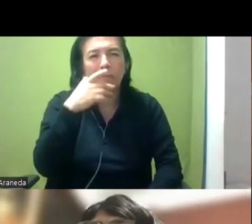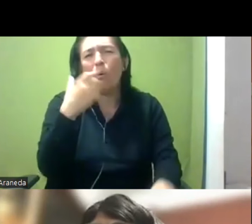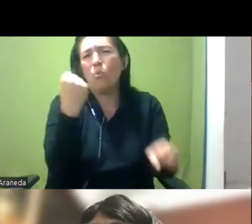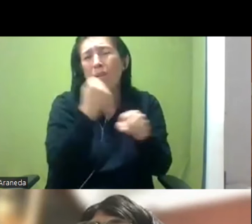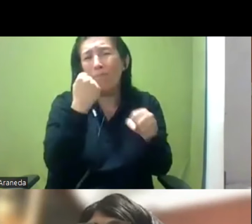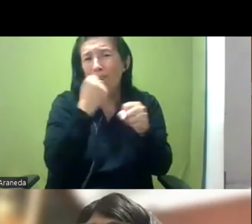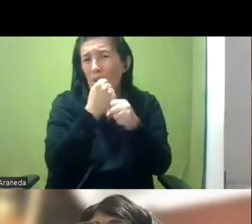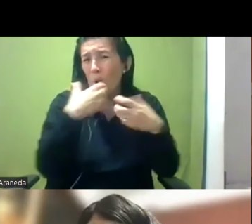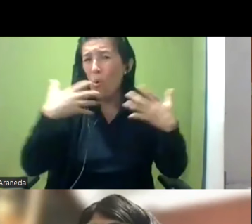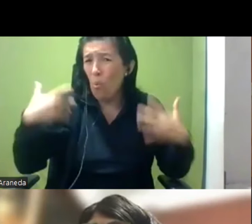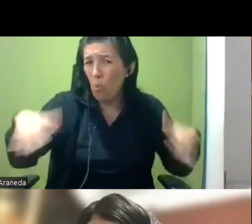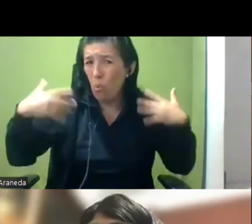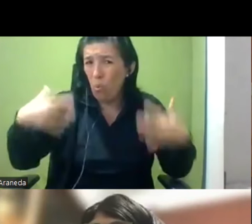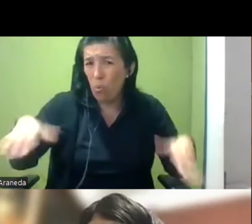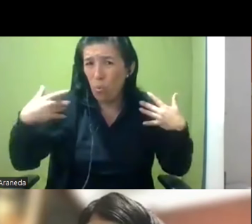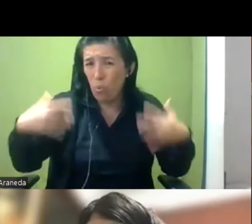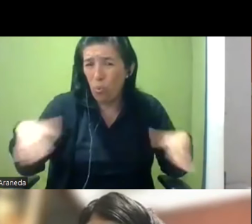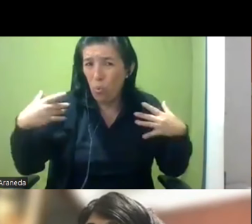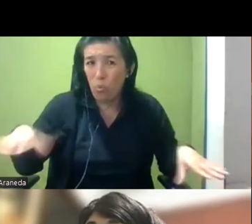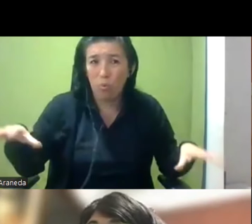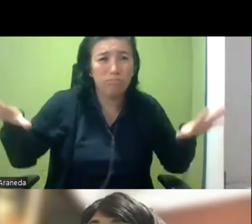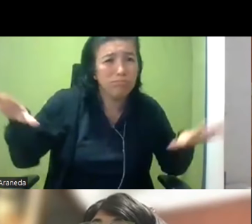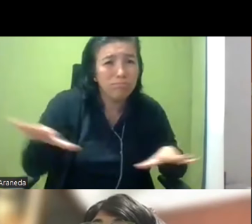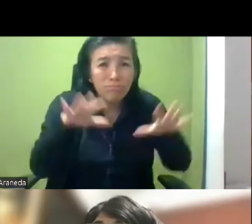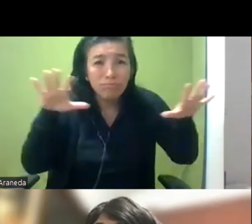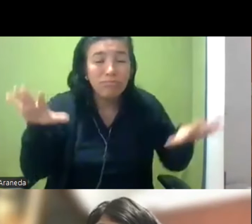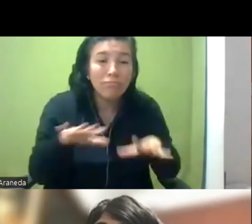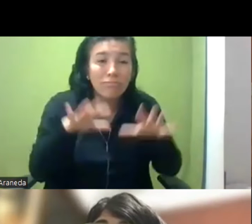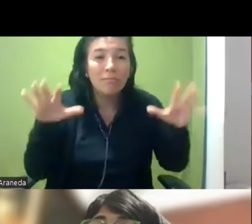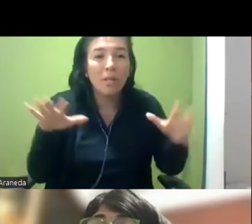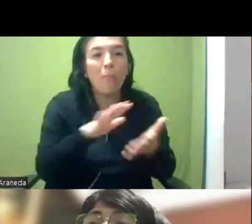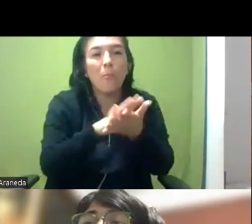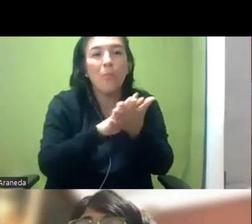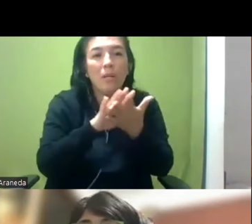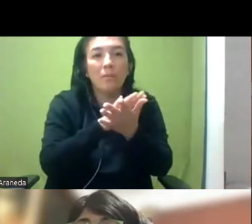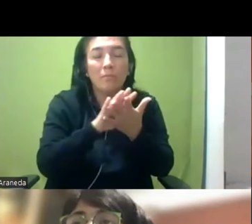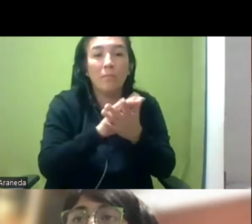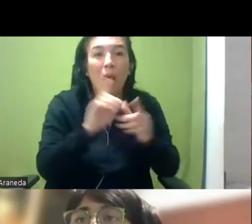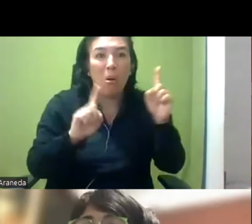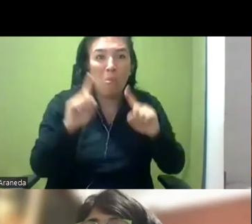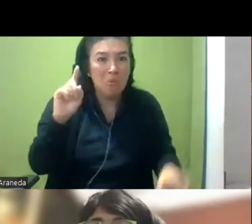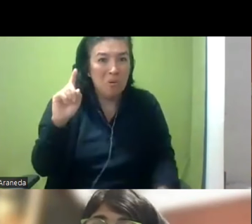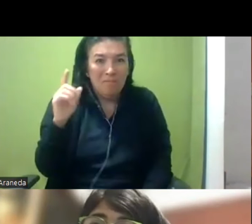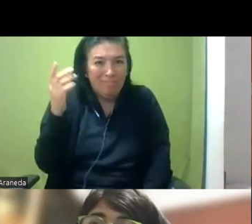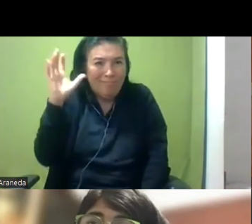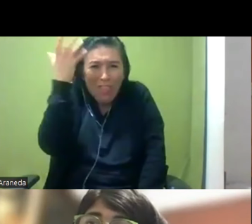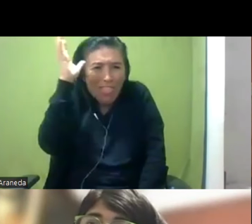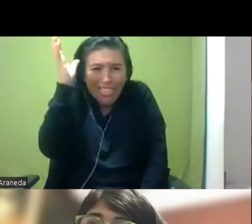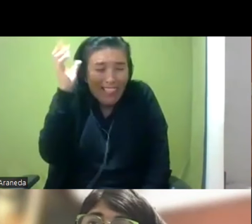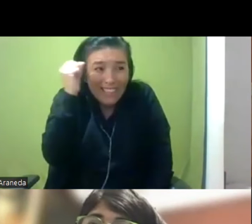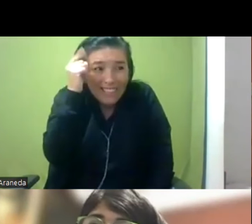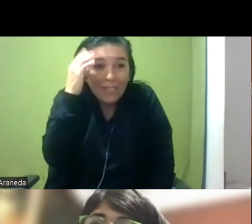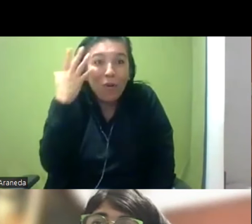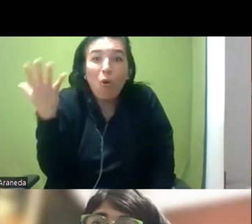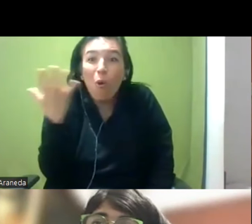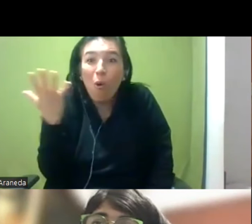enorme y, y prácticamente incomprensible si no lo vemos desde el lado